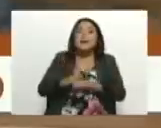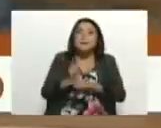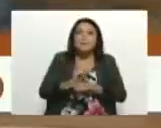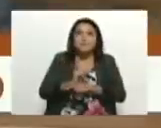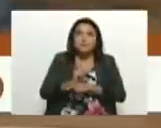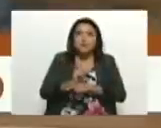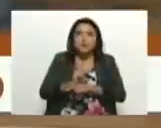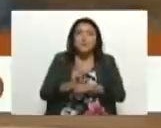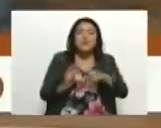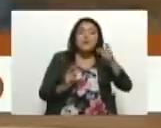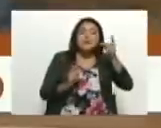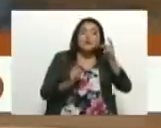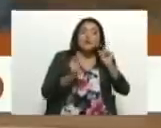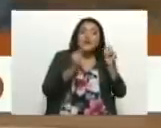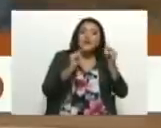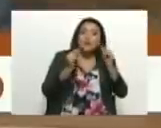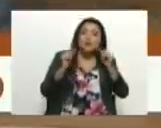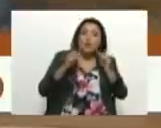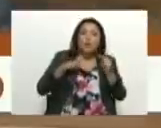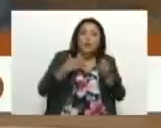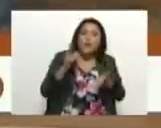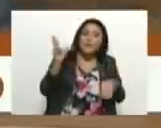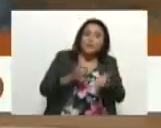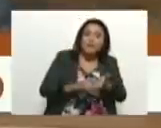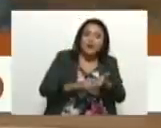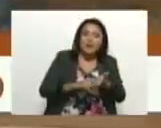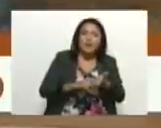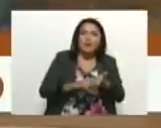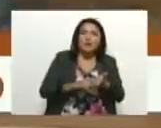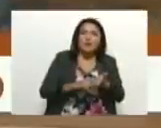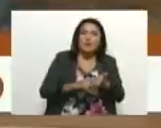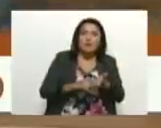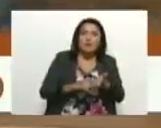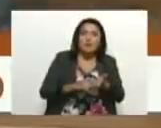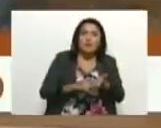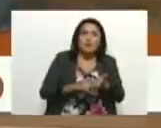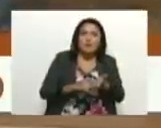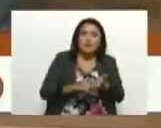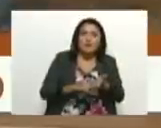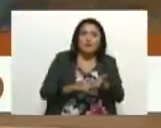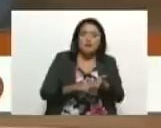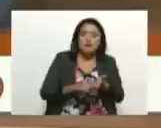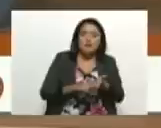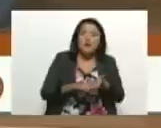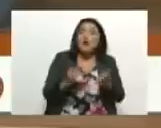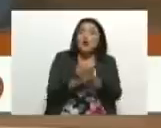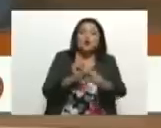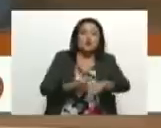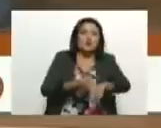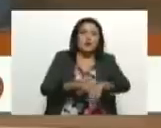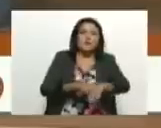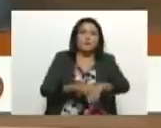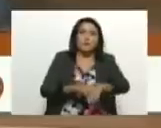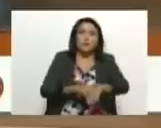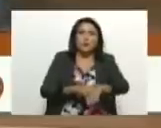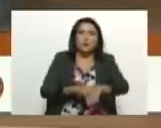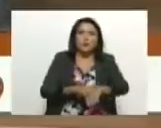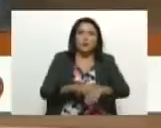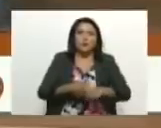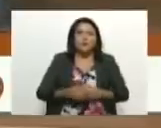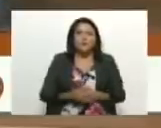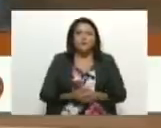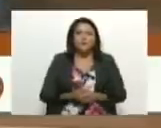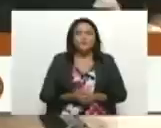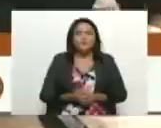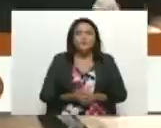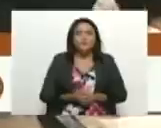en segunda discusión y sea aprobada en el menor lapso de tiempo posible.